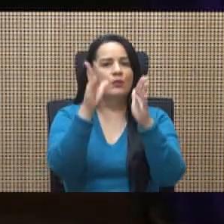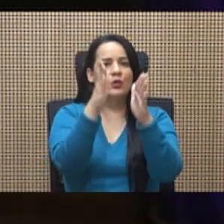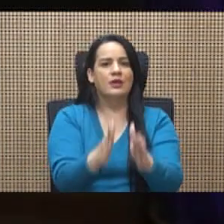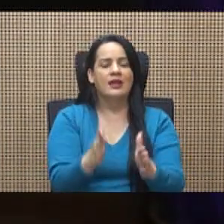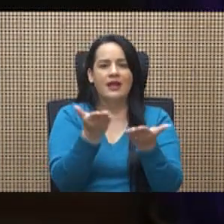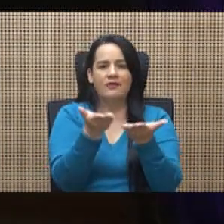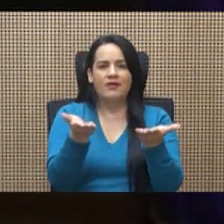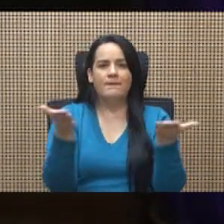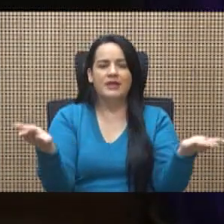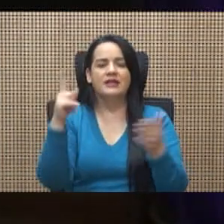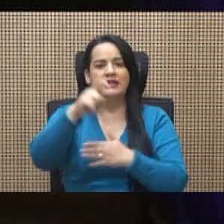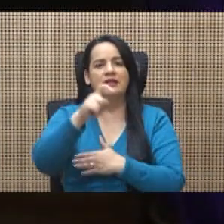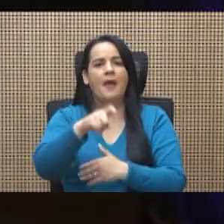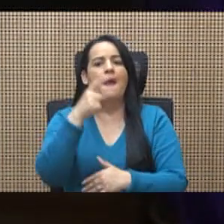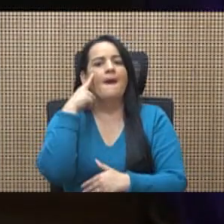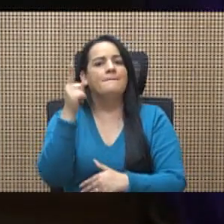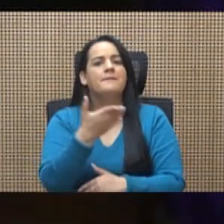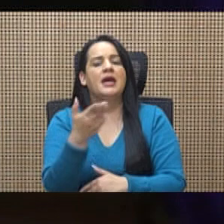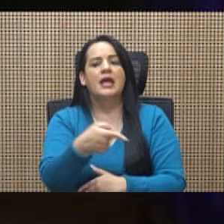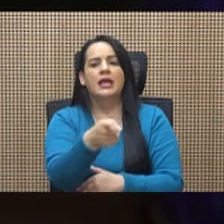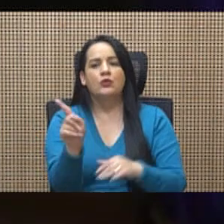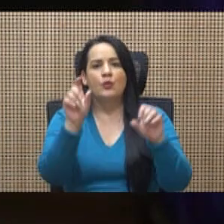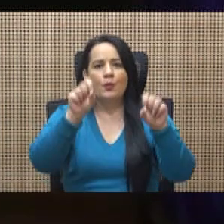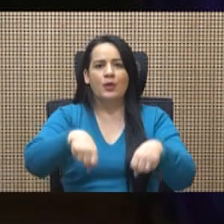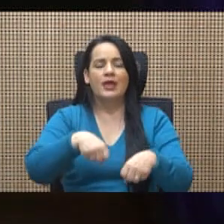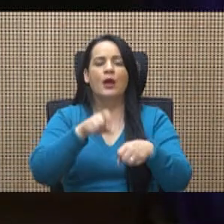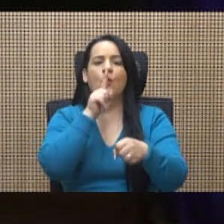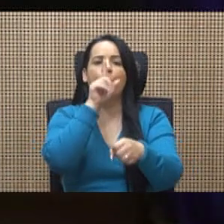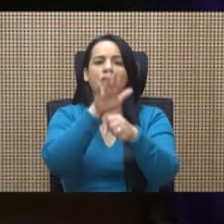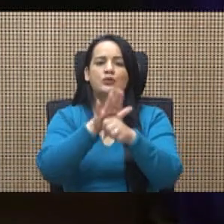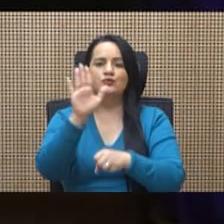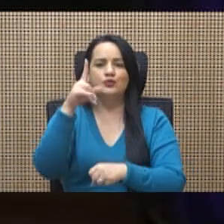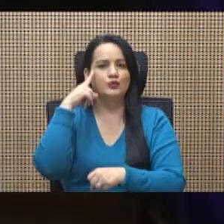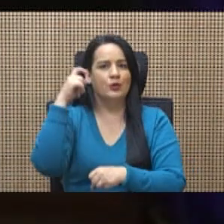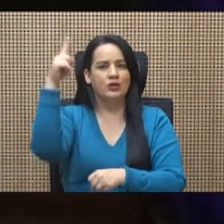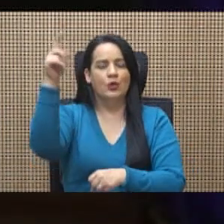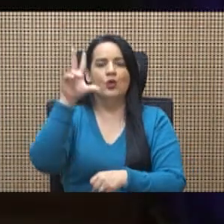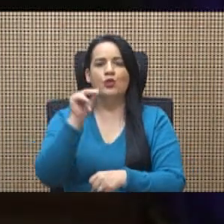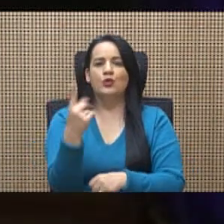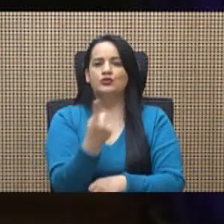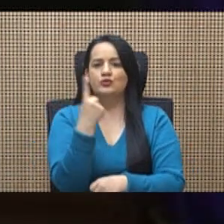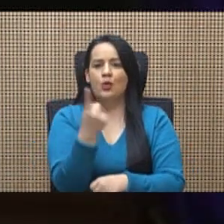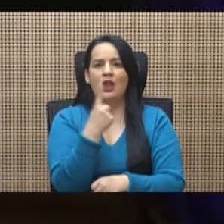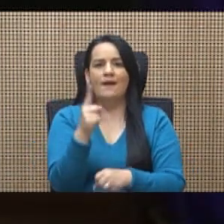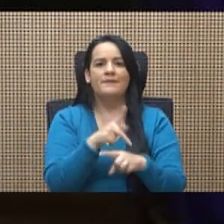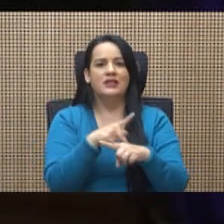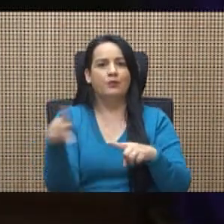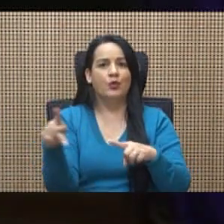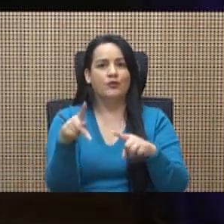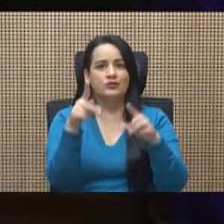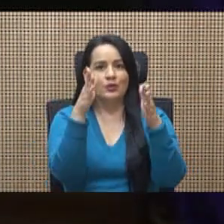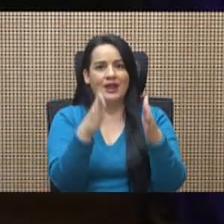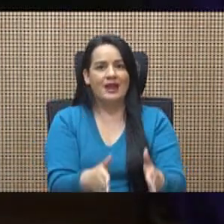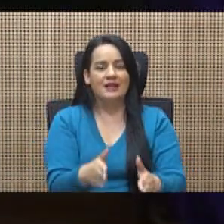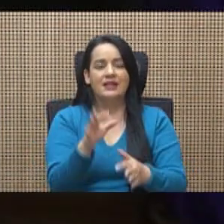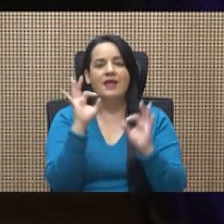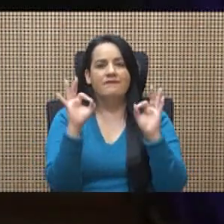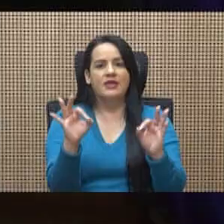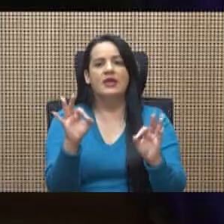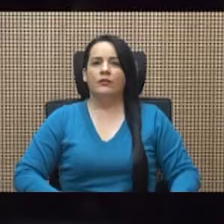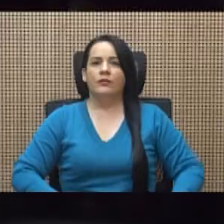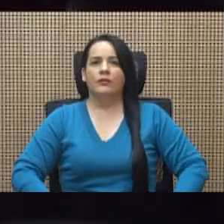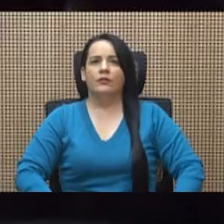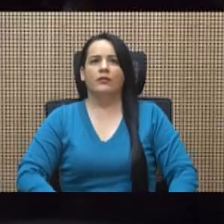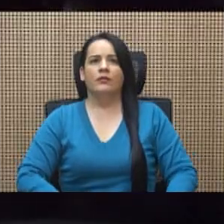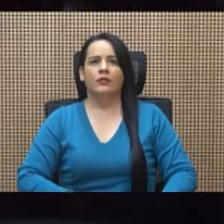herramientas necesarias para que puedan cumplir sus sueños para que no solamente sean profesionales de bien sino personas de